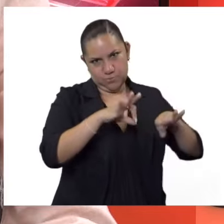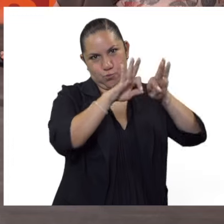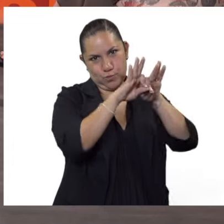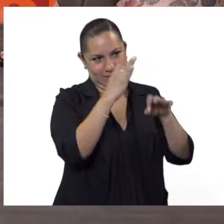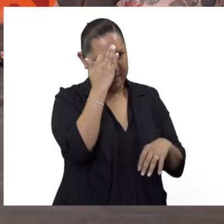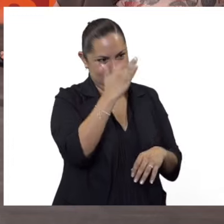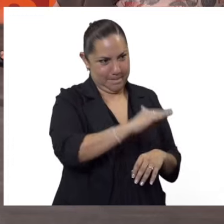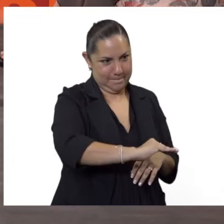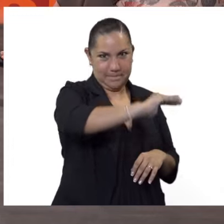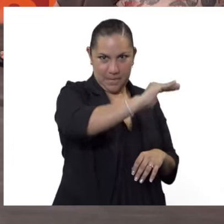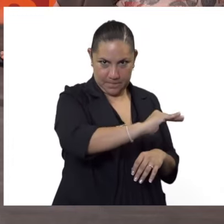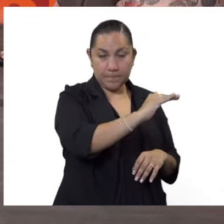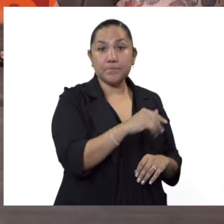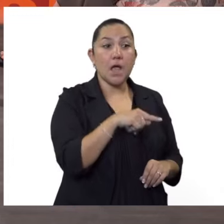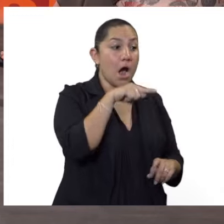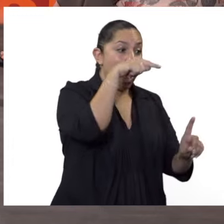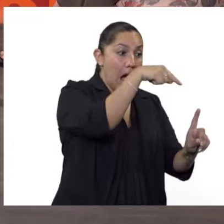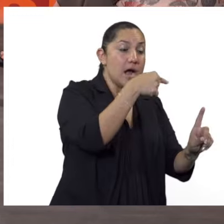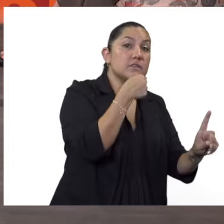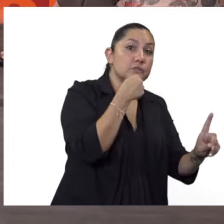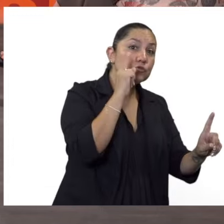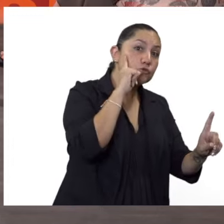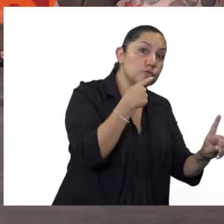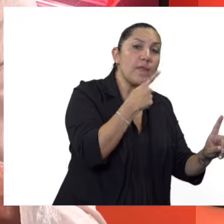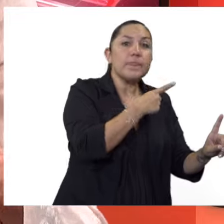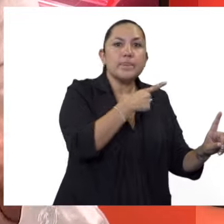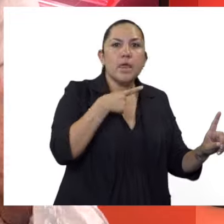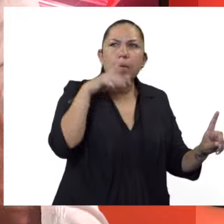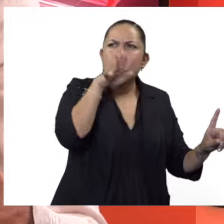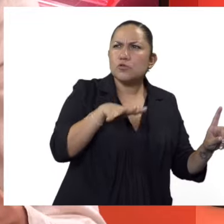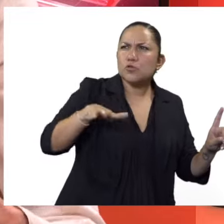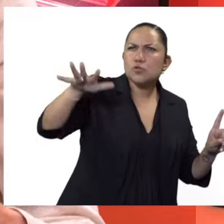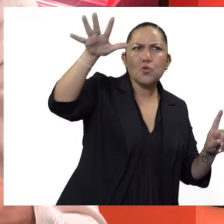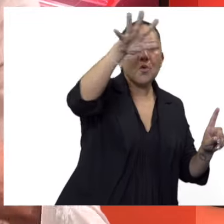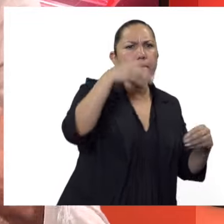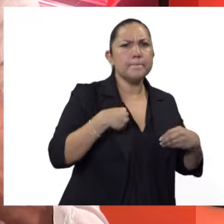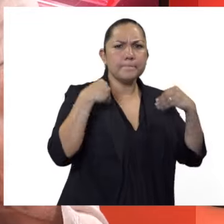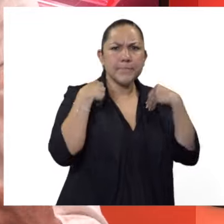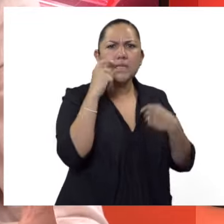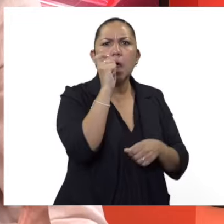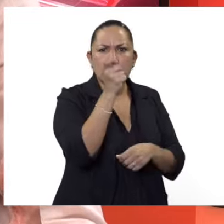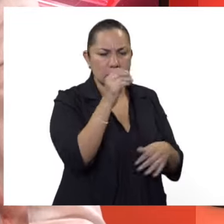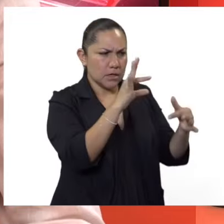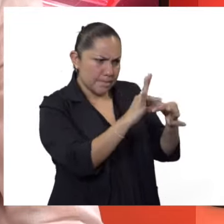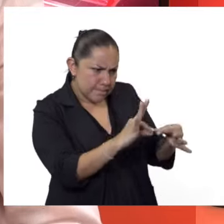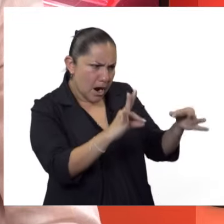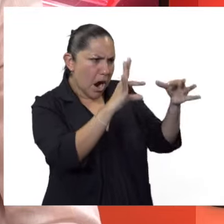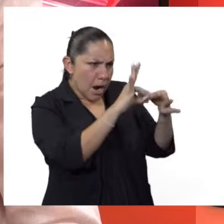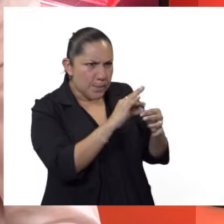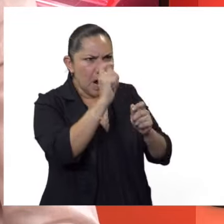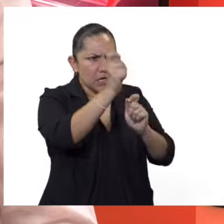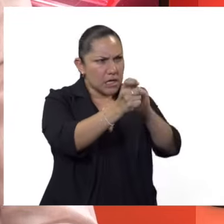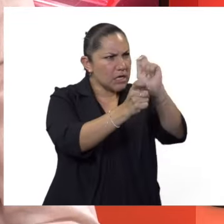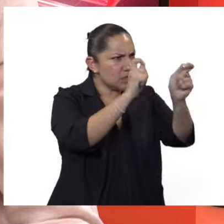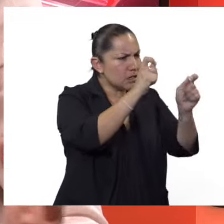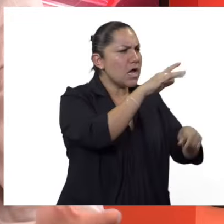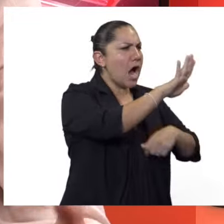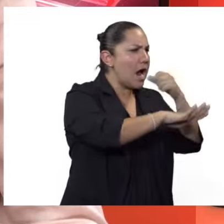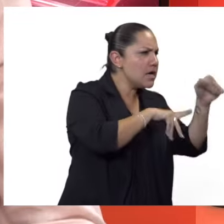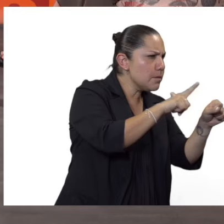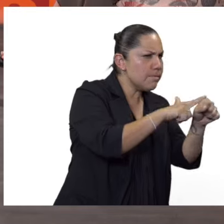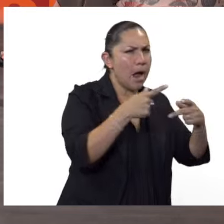trabajando y al niño sordo pues hay que contarle la vida Hay que hablarle Hay que hablarle a cada instante hay que describirle todos los